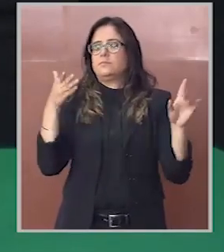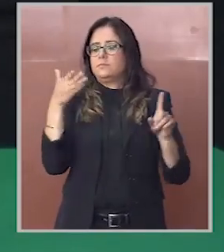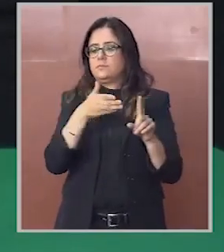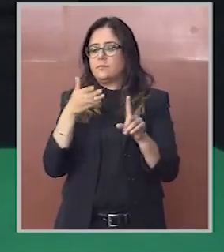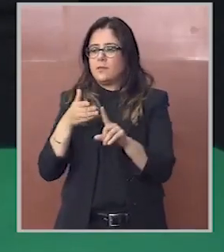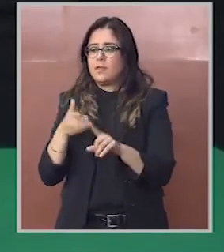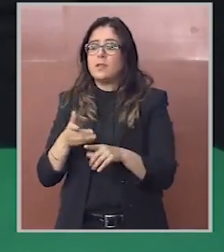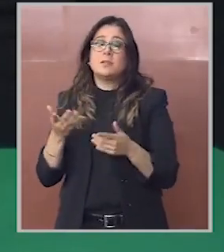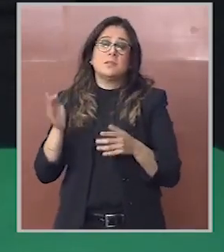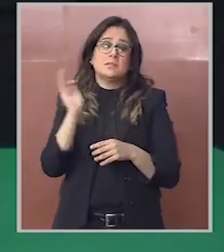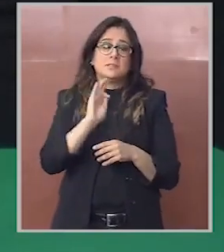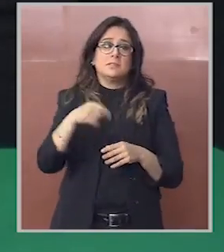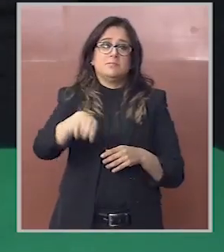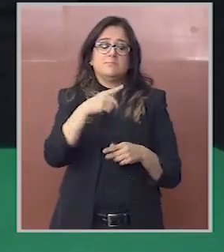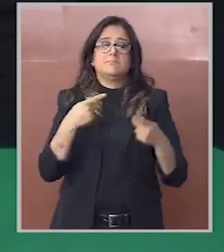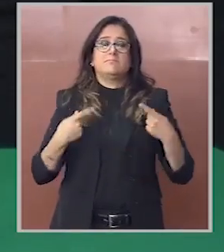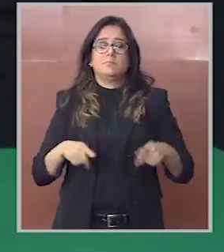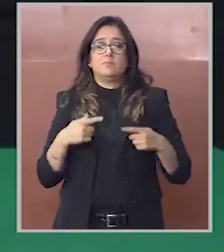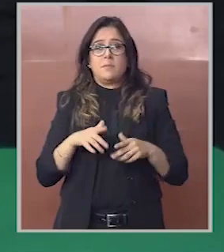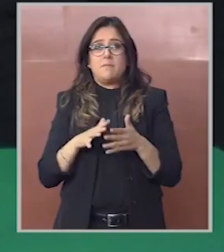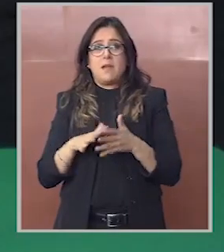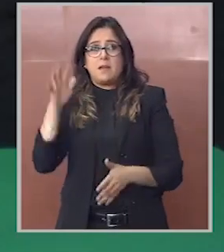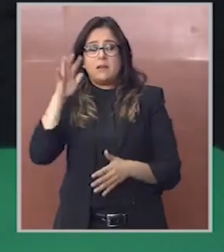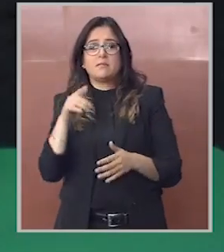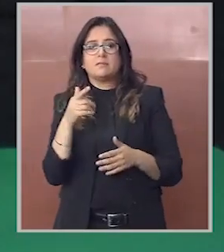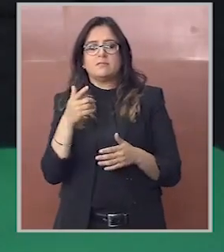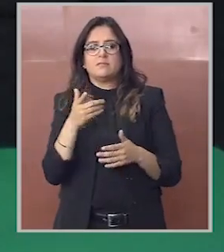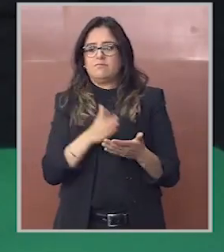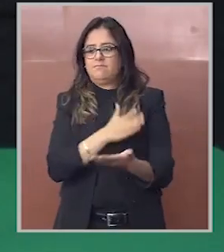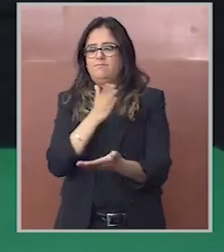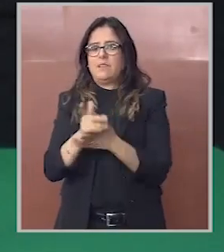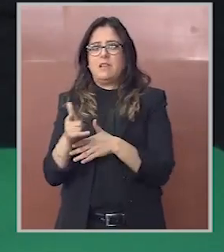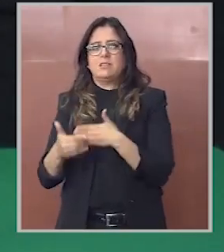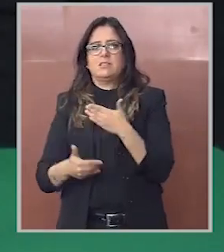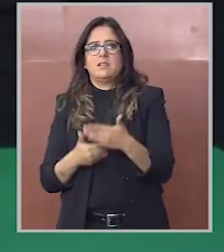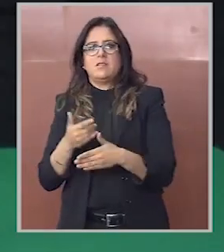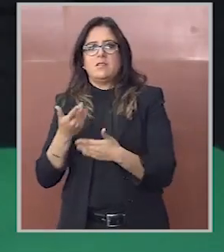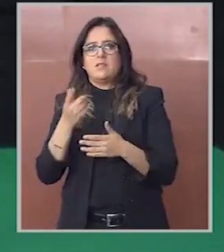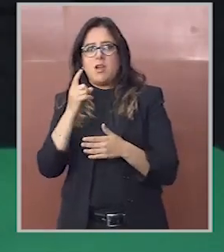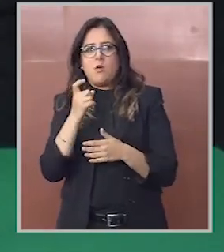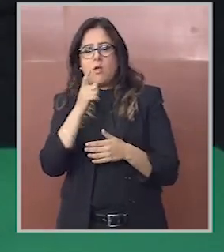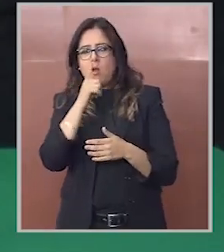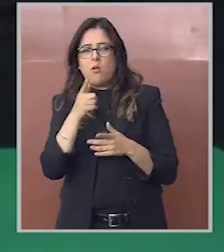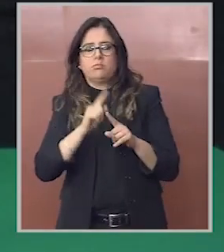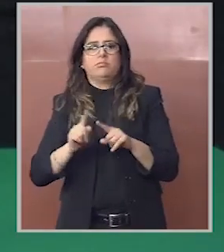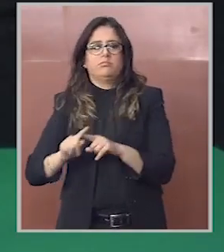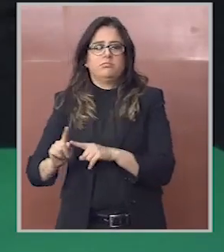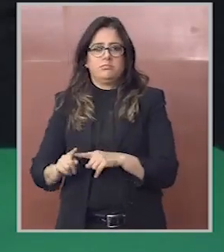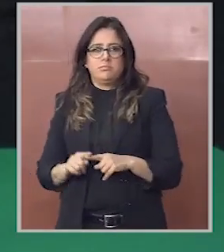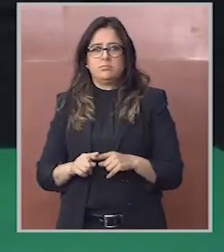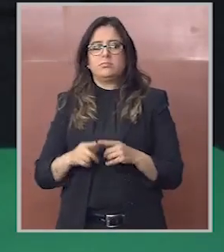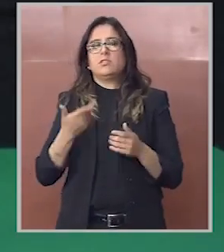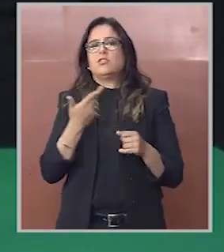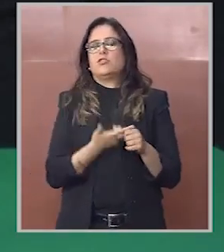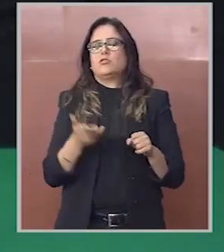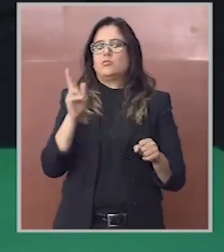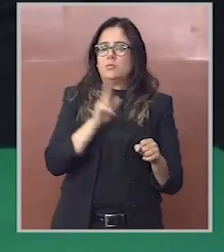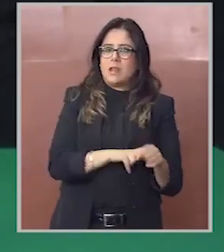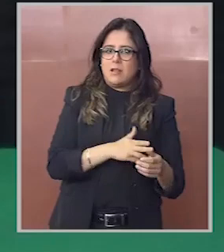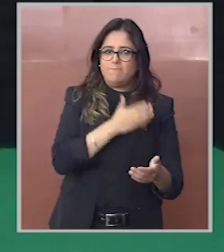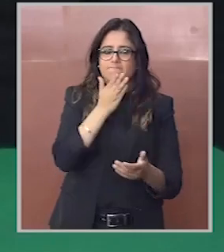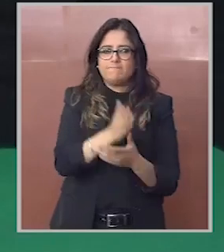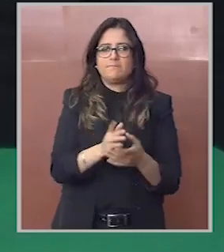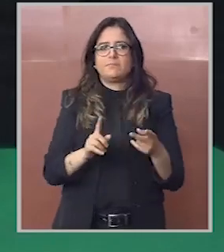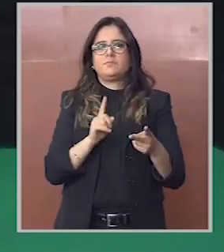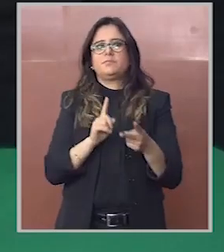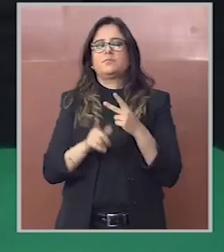servicios Y entonces hay que tenerlos muy presentes los hospitales las comisarías y las municipalidades en